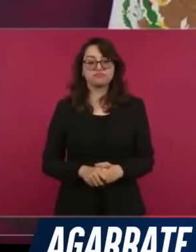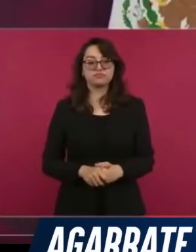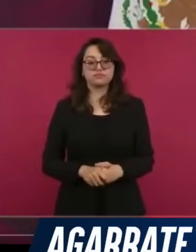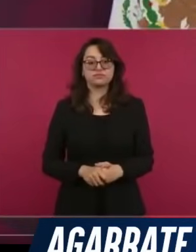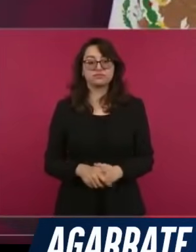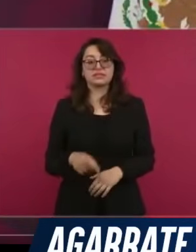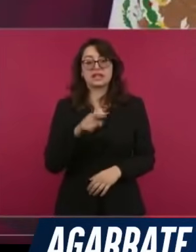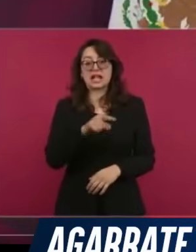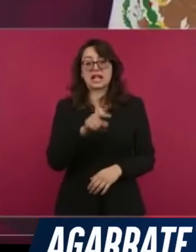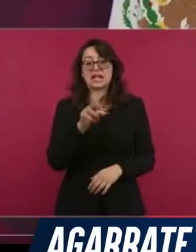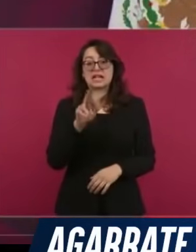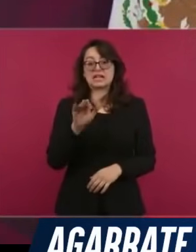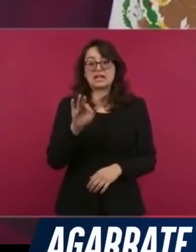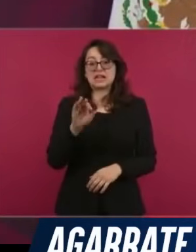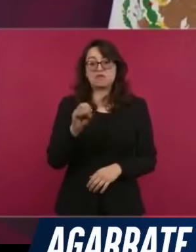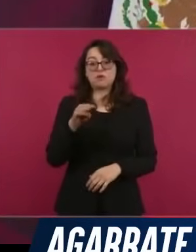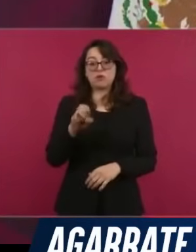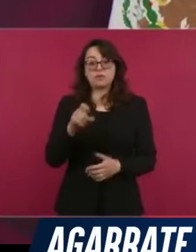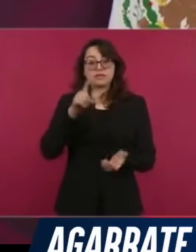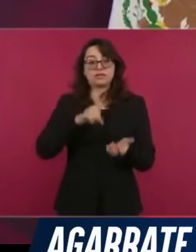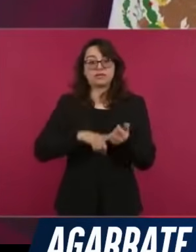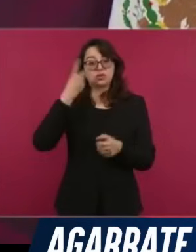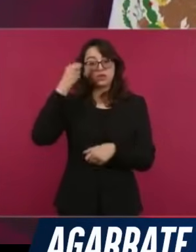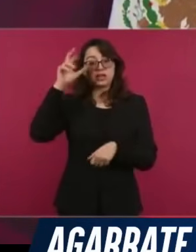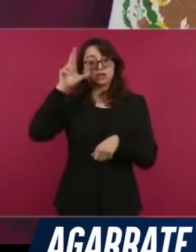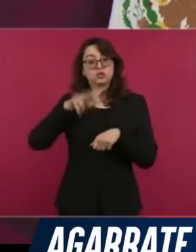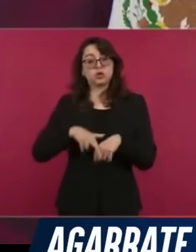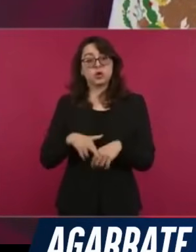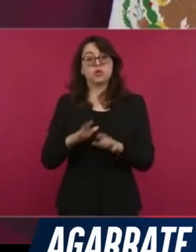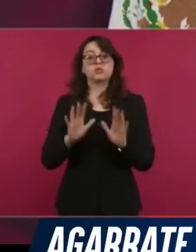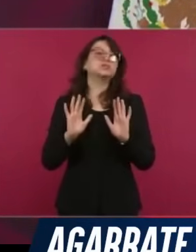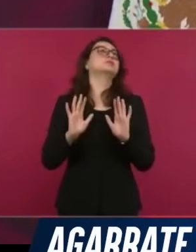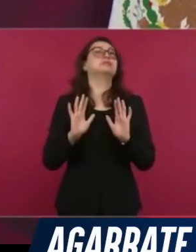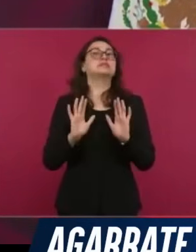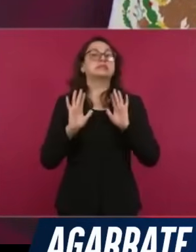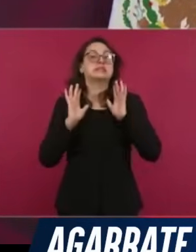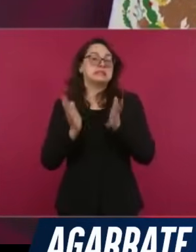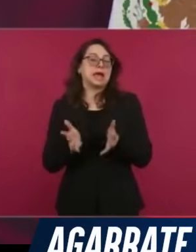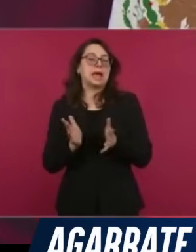buena ondita de director del Reforma, de esos